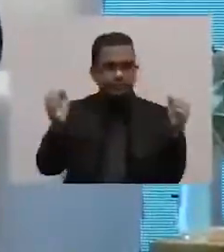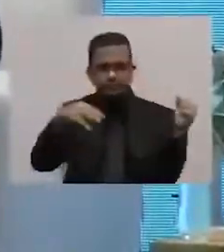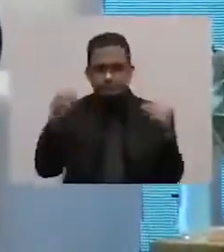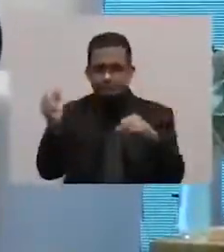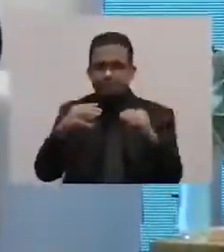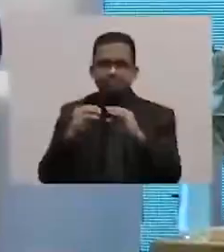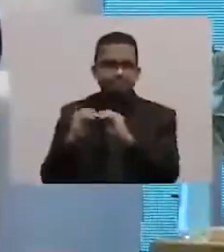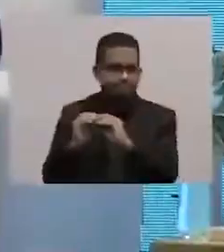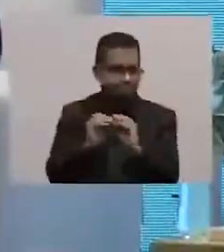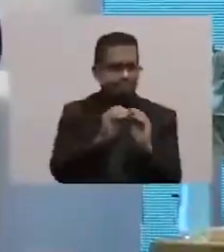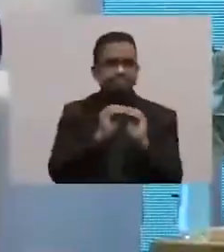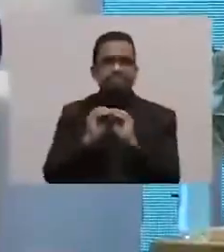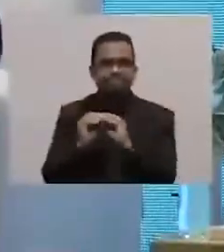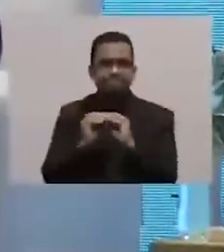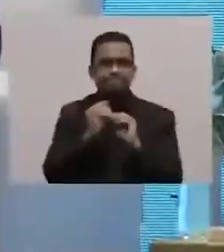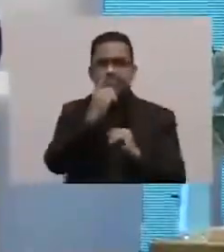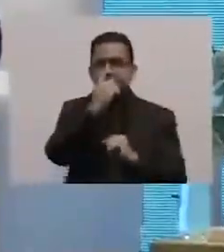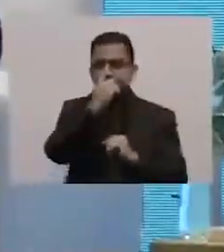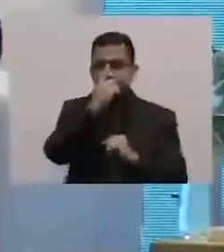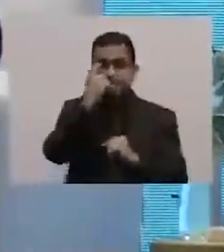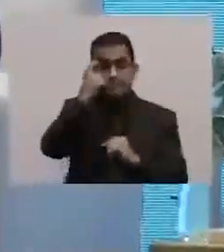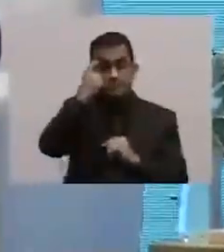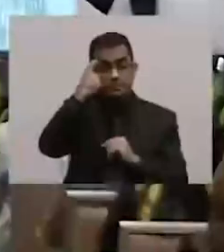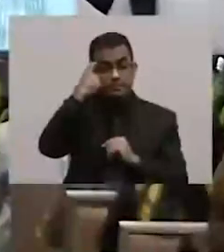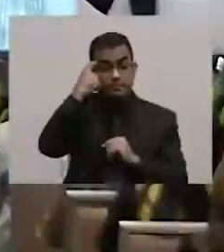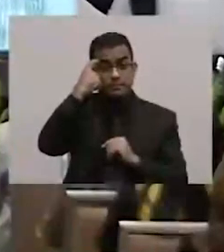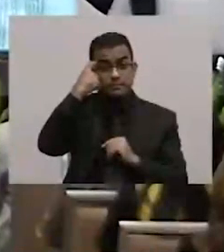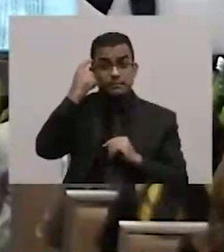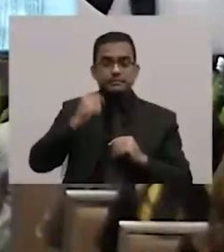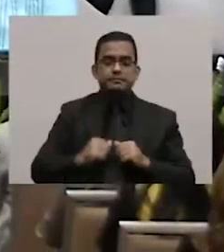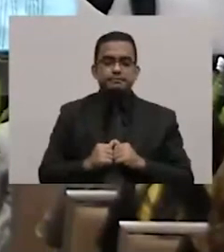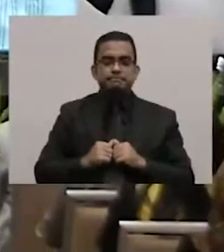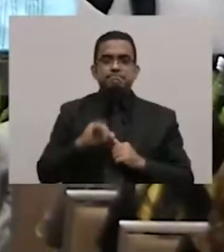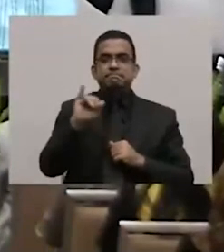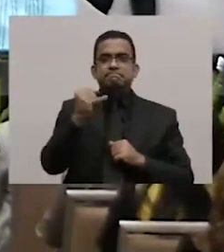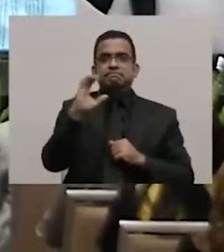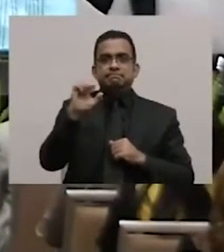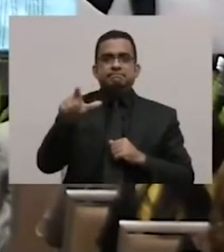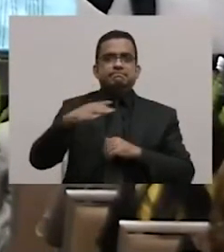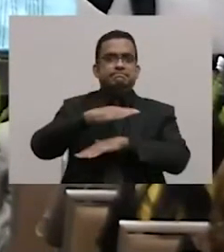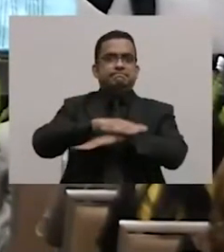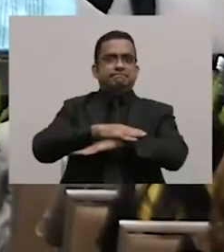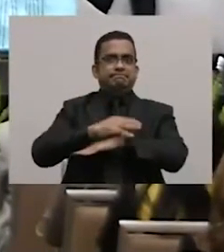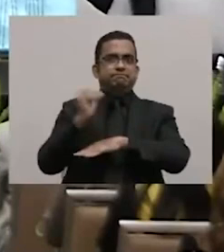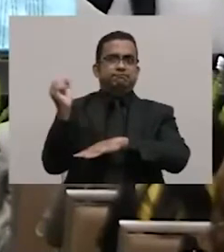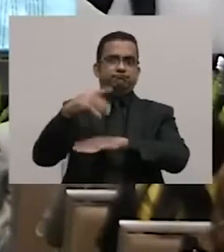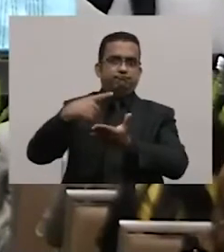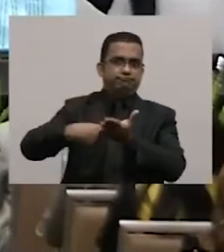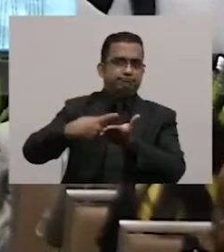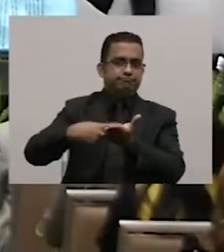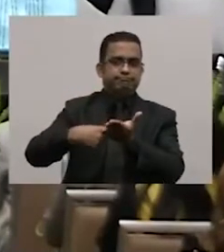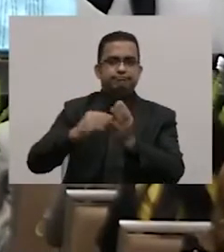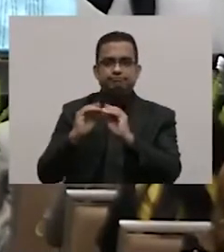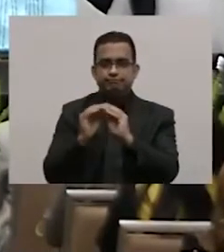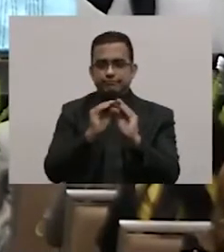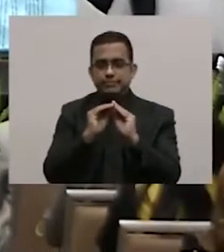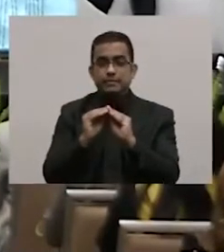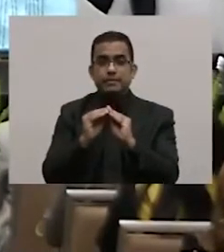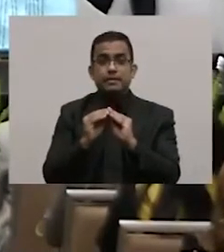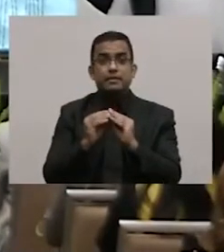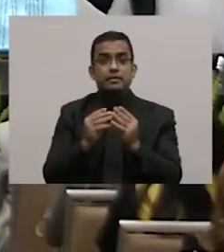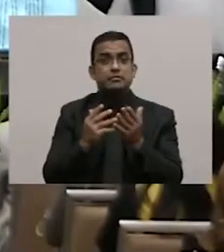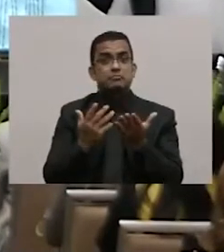asuntos. La Junta tiene en la mesa puesta en discusión, y quizás